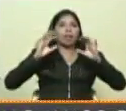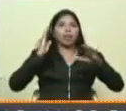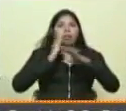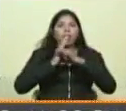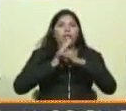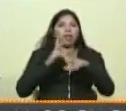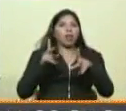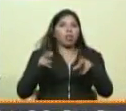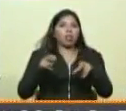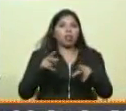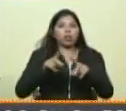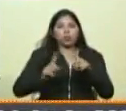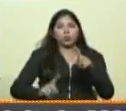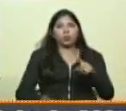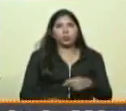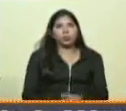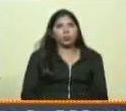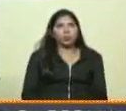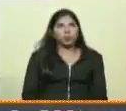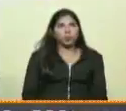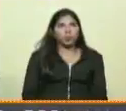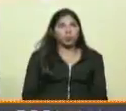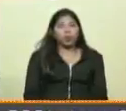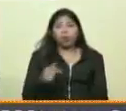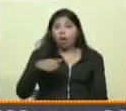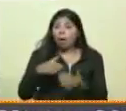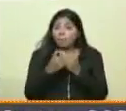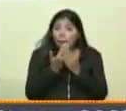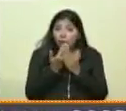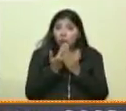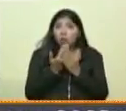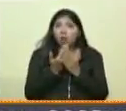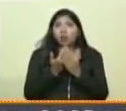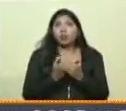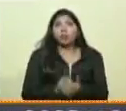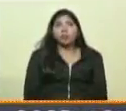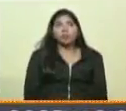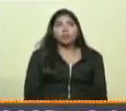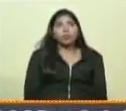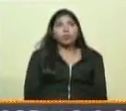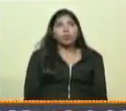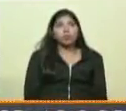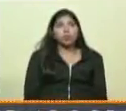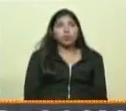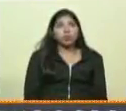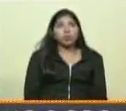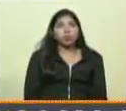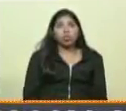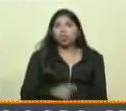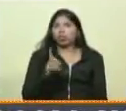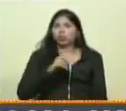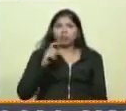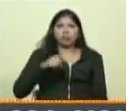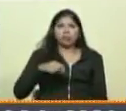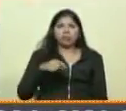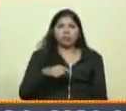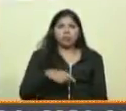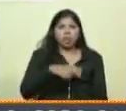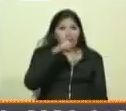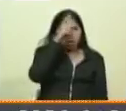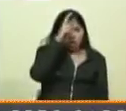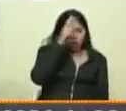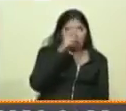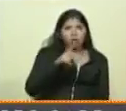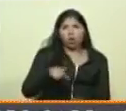esa misma noche, cuando estábamos nosotros aquí en la madrugada. Es decir, que no es necesario que el sabotaje sea aquí en Paraguaná. No, puede ser también en Coro, puede